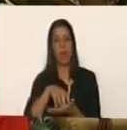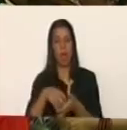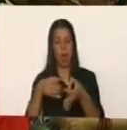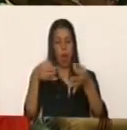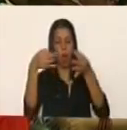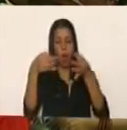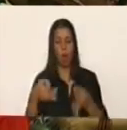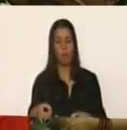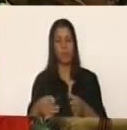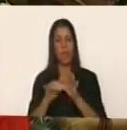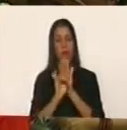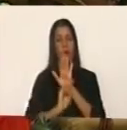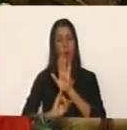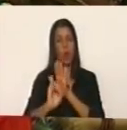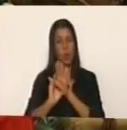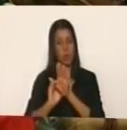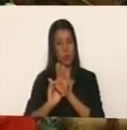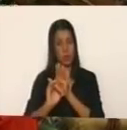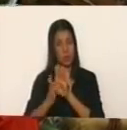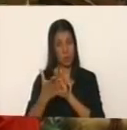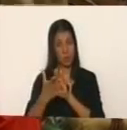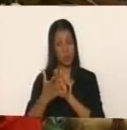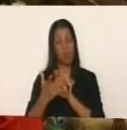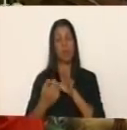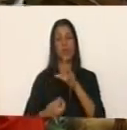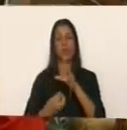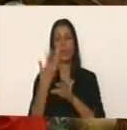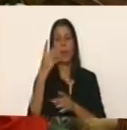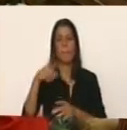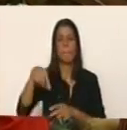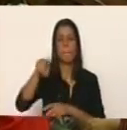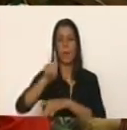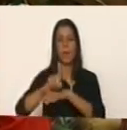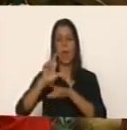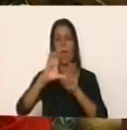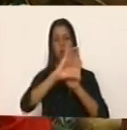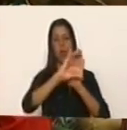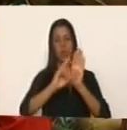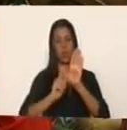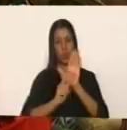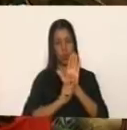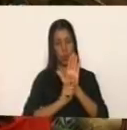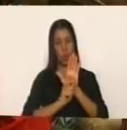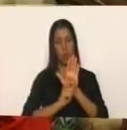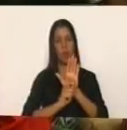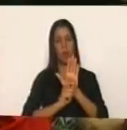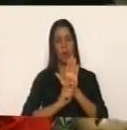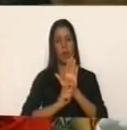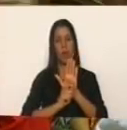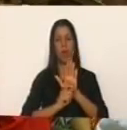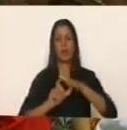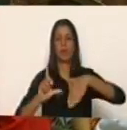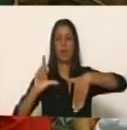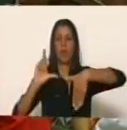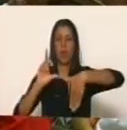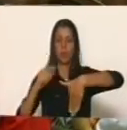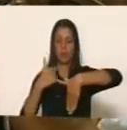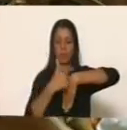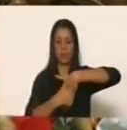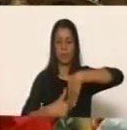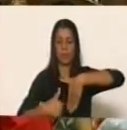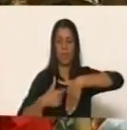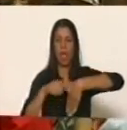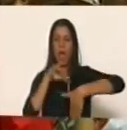constitucional en lo que fue la primera constitución de habla hispana del Nuevo Mundo, la